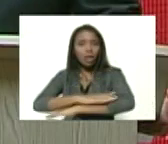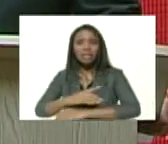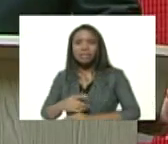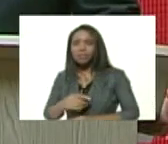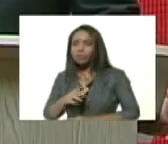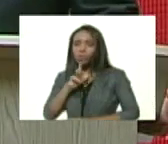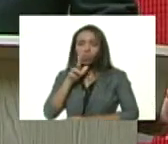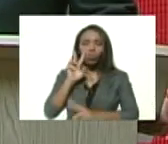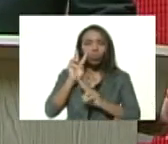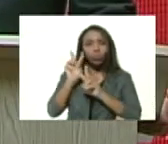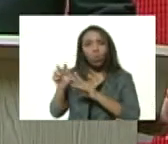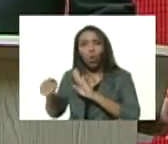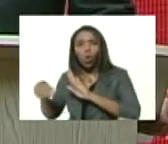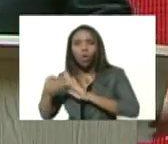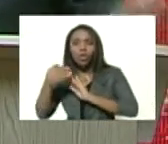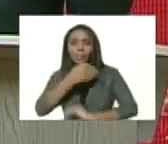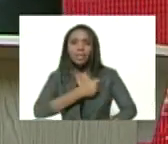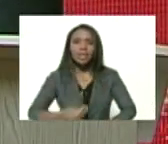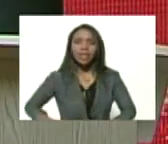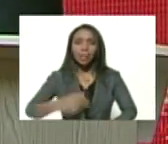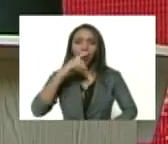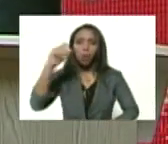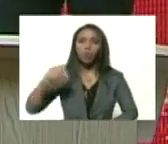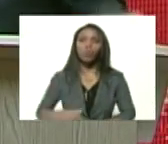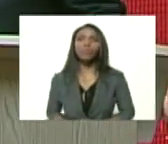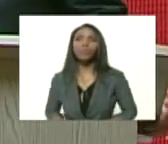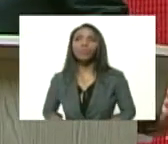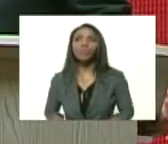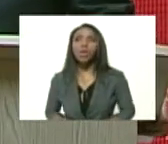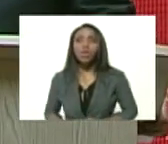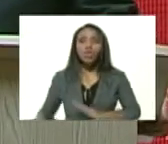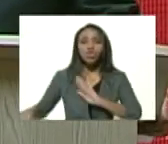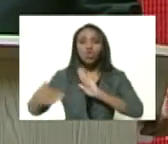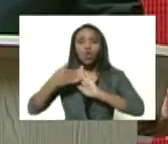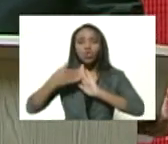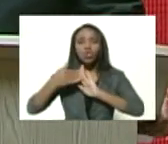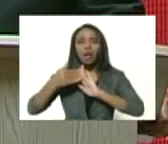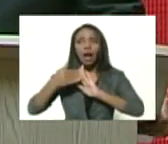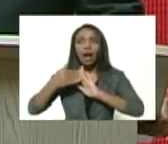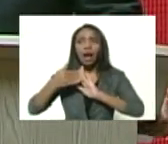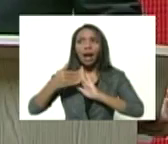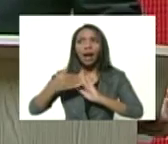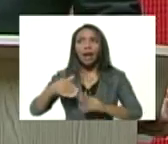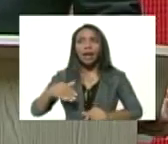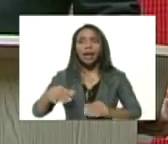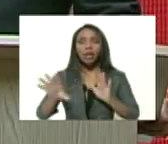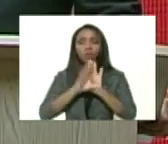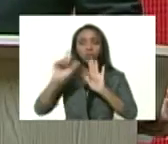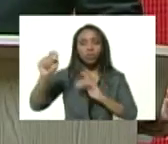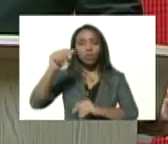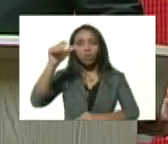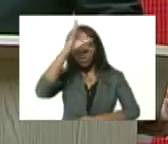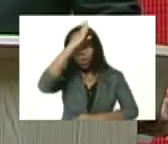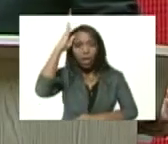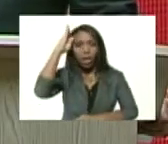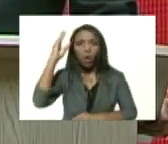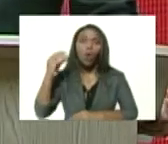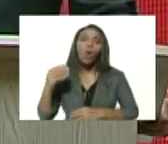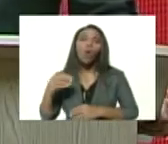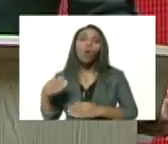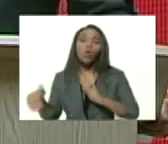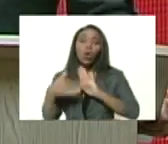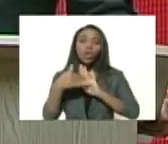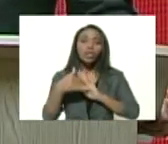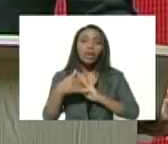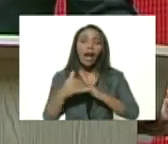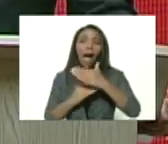criminal contra el presidente Nicolás Maduro, contra nuestro hermano Diosdado Cabello, contra altos funcionarios